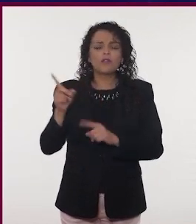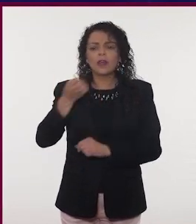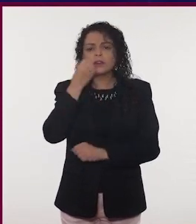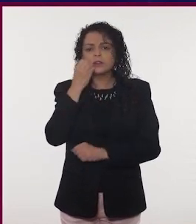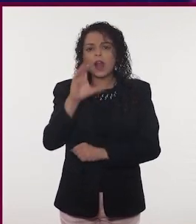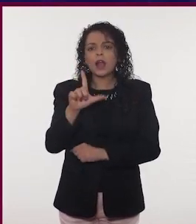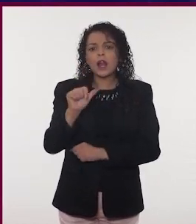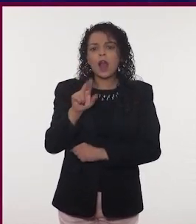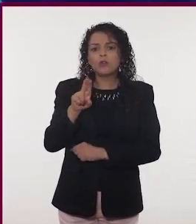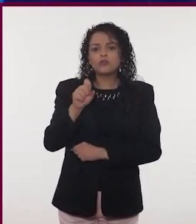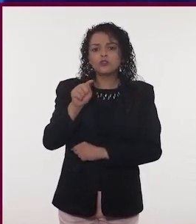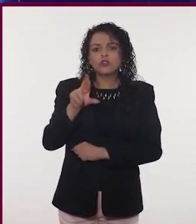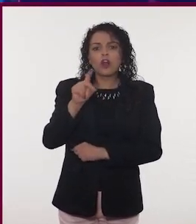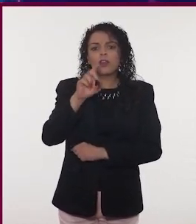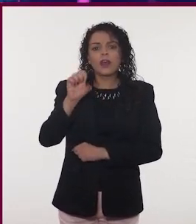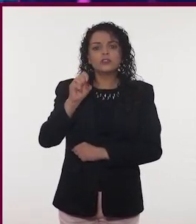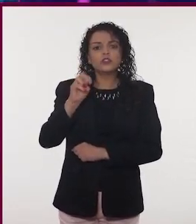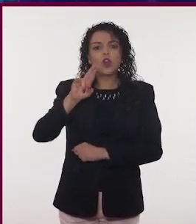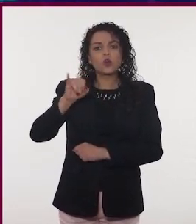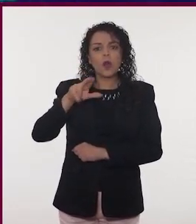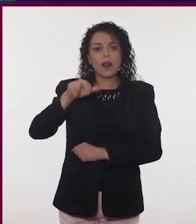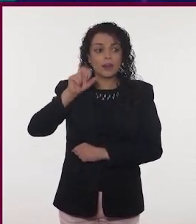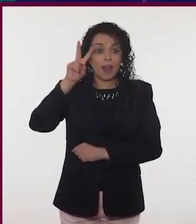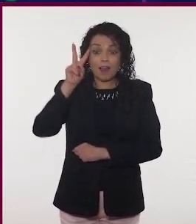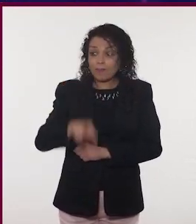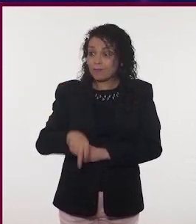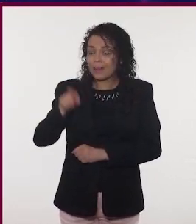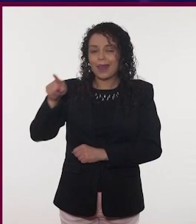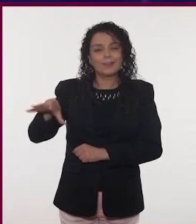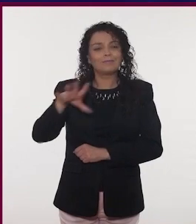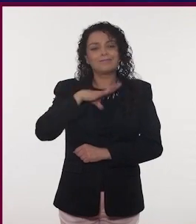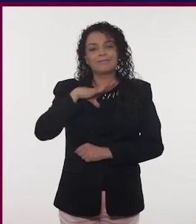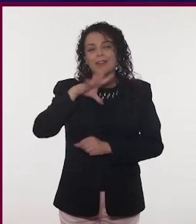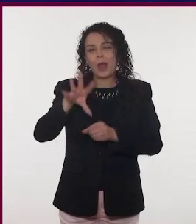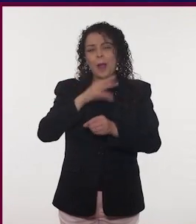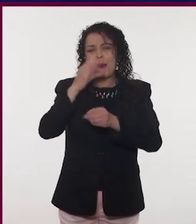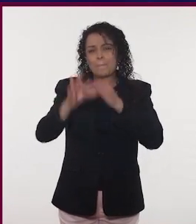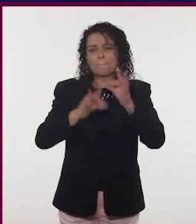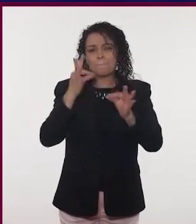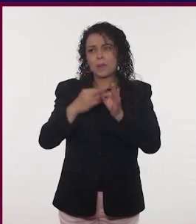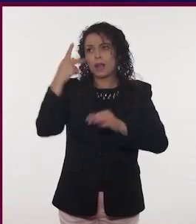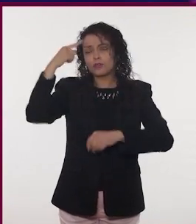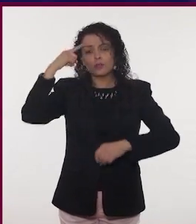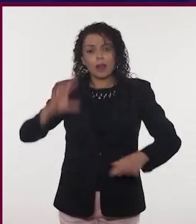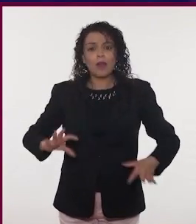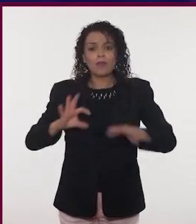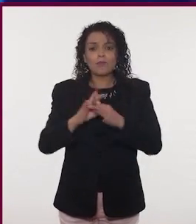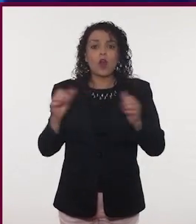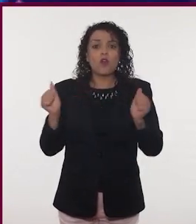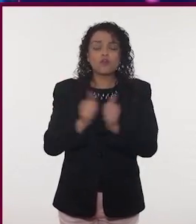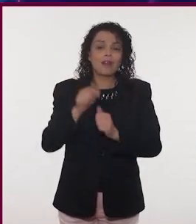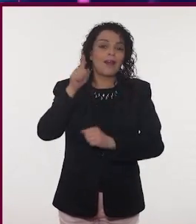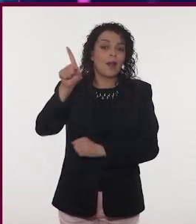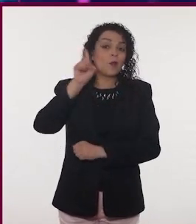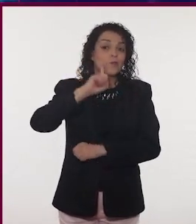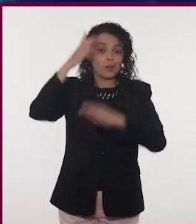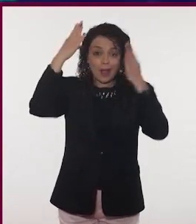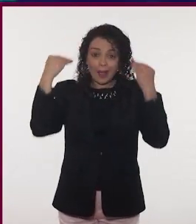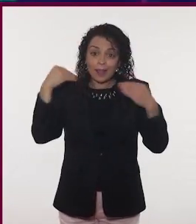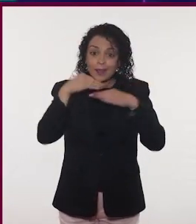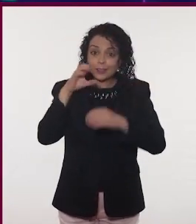y la carrera tiene todo el espíritu de Sor Juana prácticamente, porque es interdisciplinaria, aunque